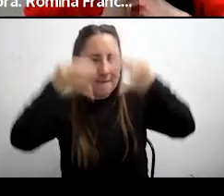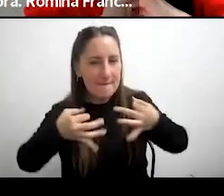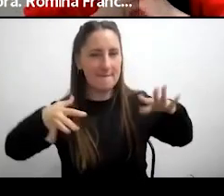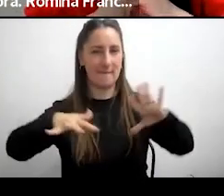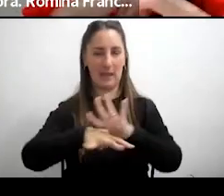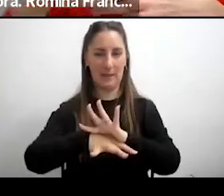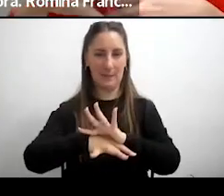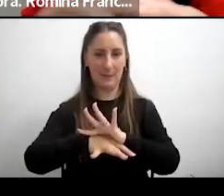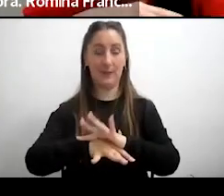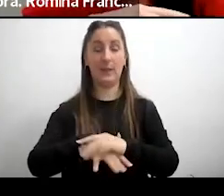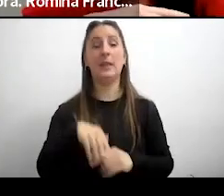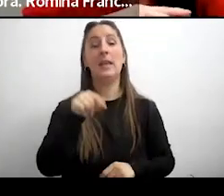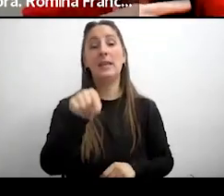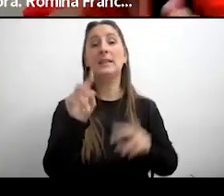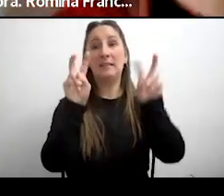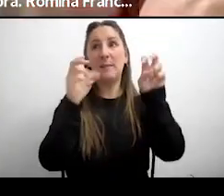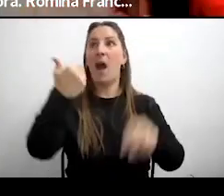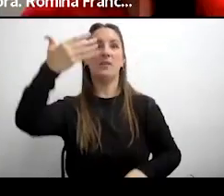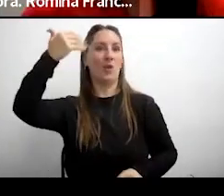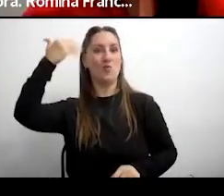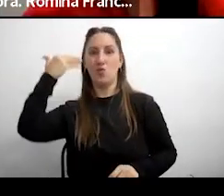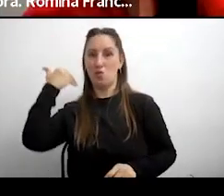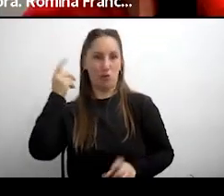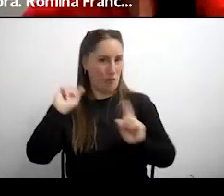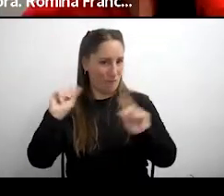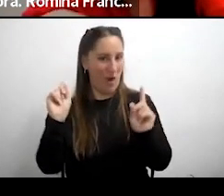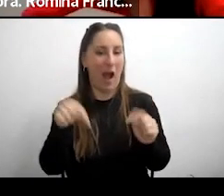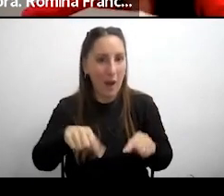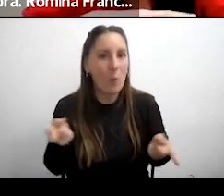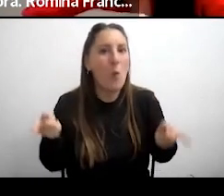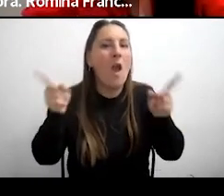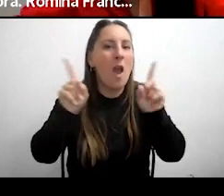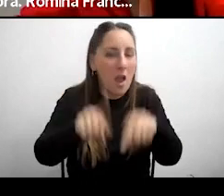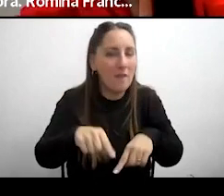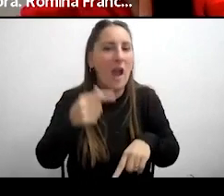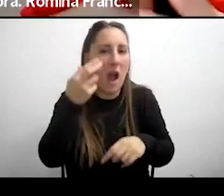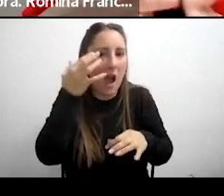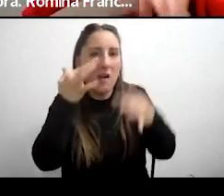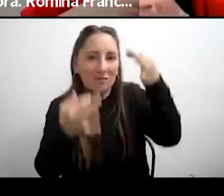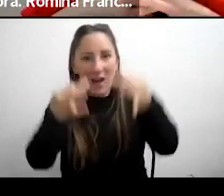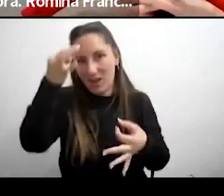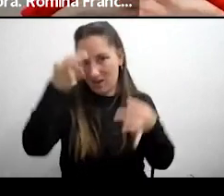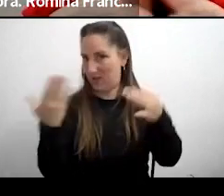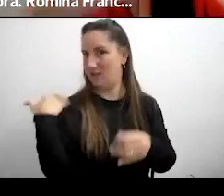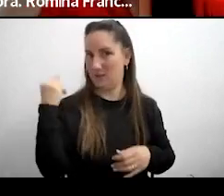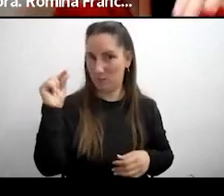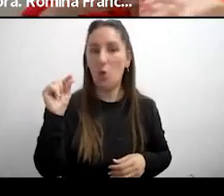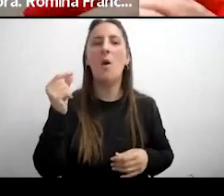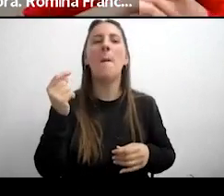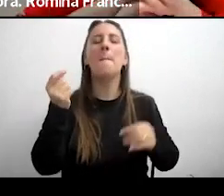tema que no hace muchos años que se volvió a establecer. Esta metodología de